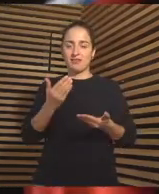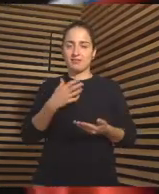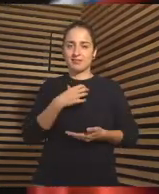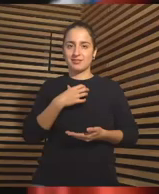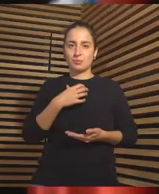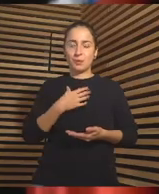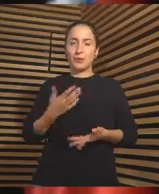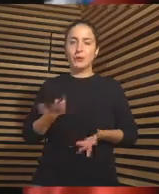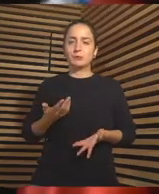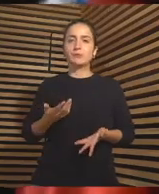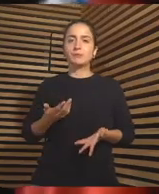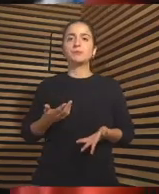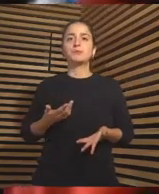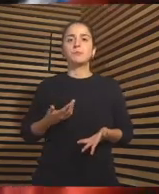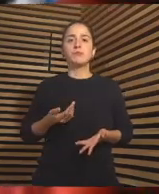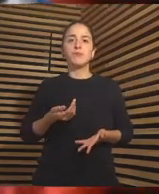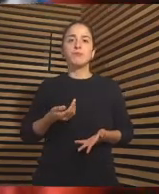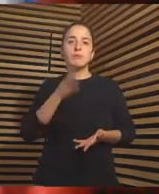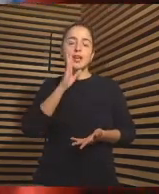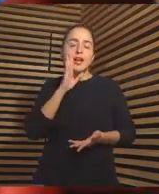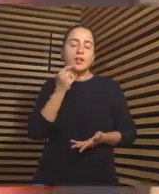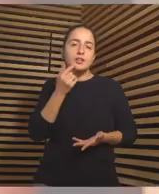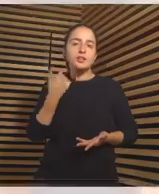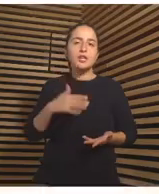Como se ha dicho aquí, generan suciedad.